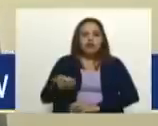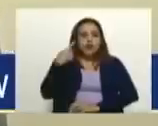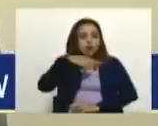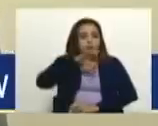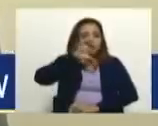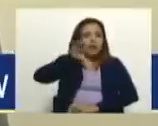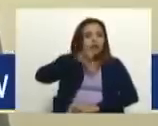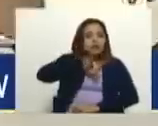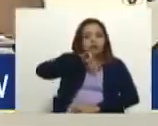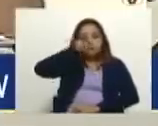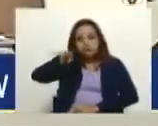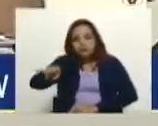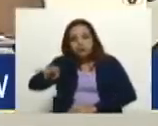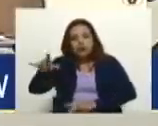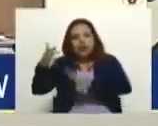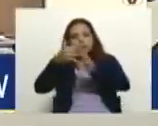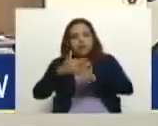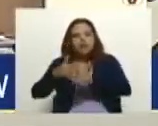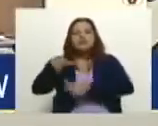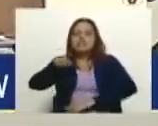si hay venezolanos,